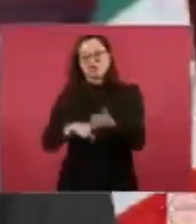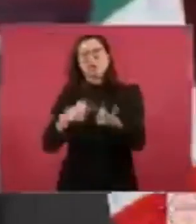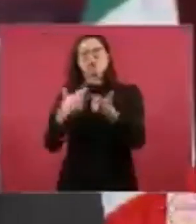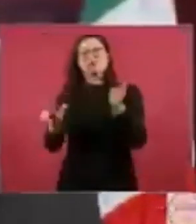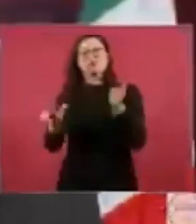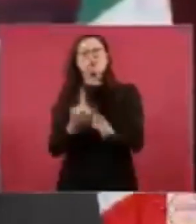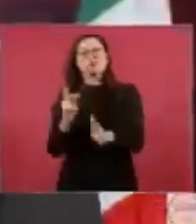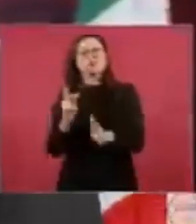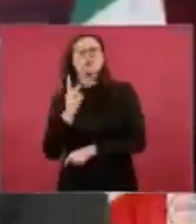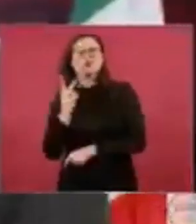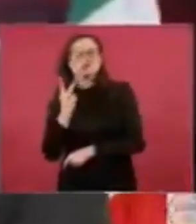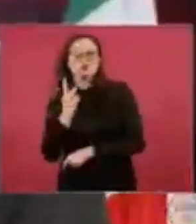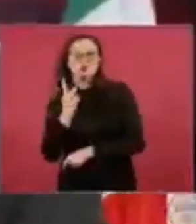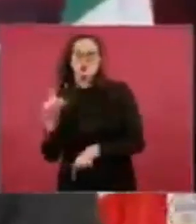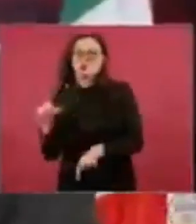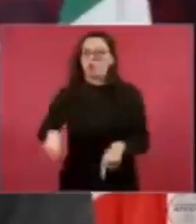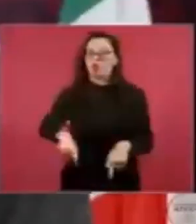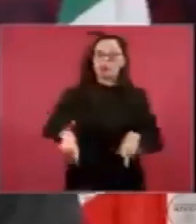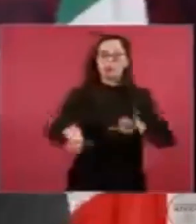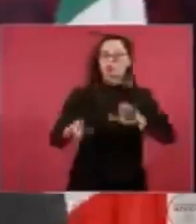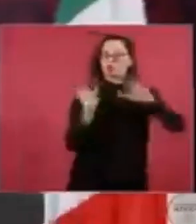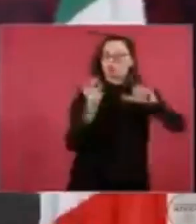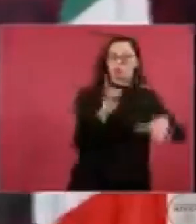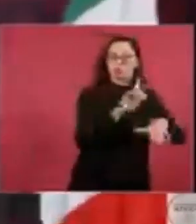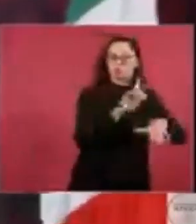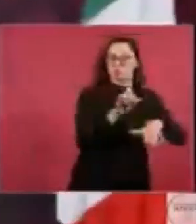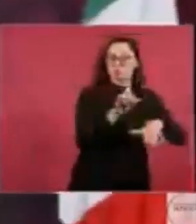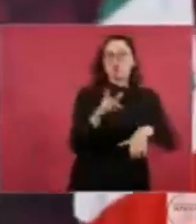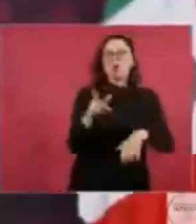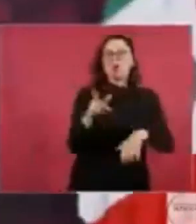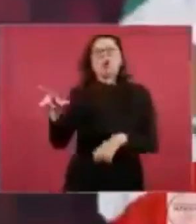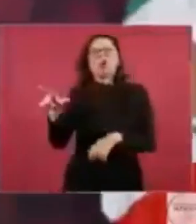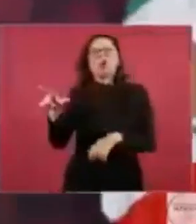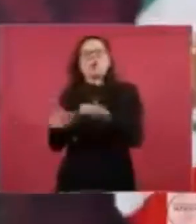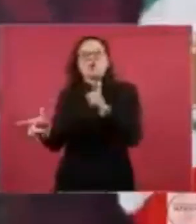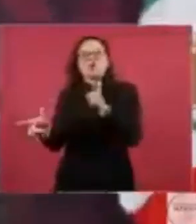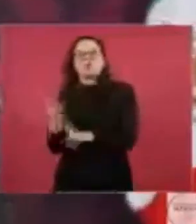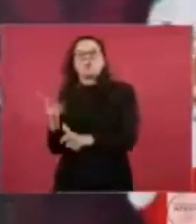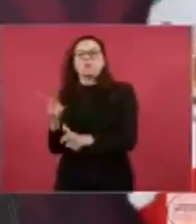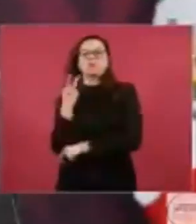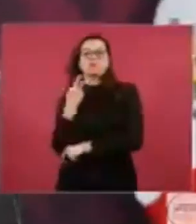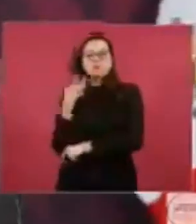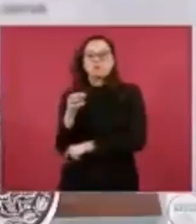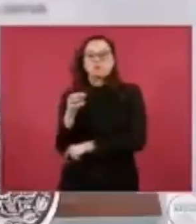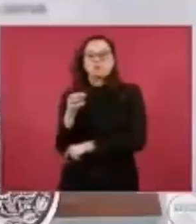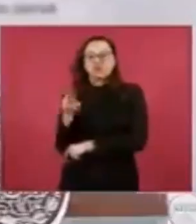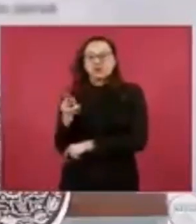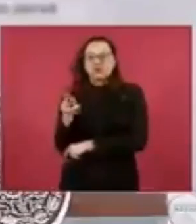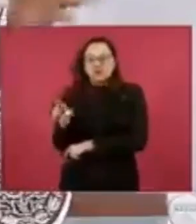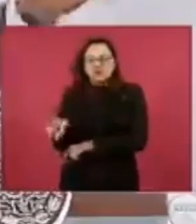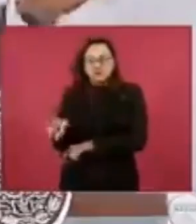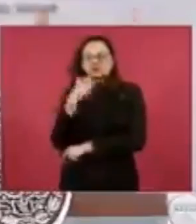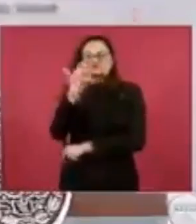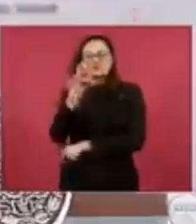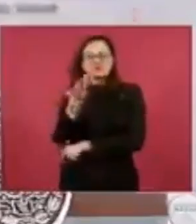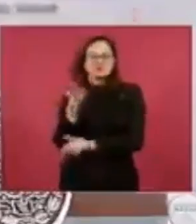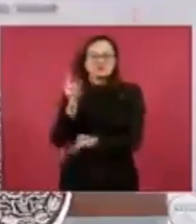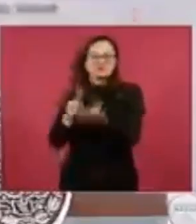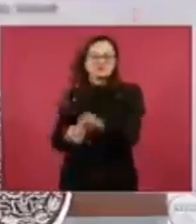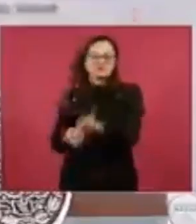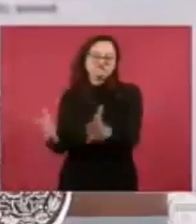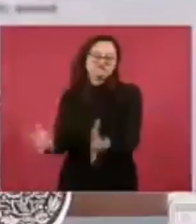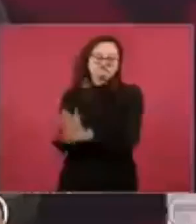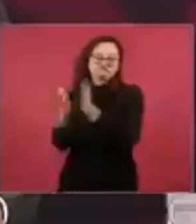morena quiere de ayudar a consolidar